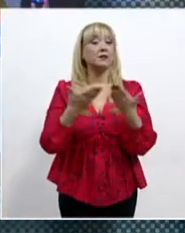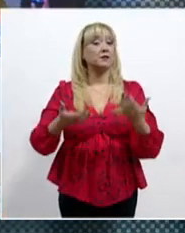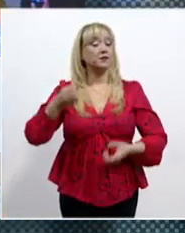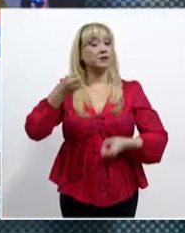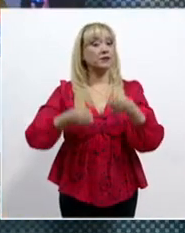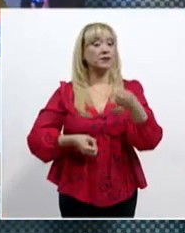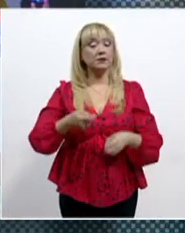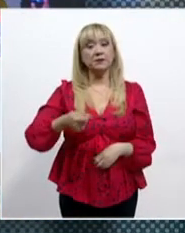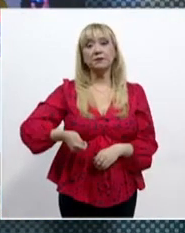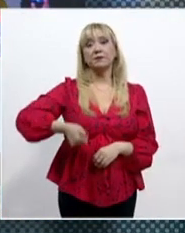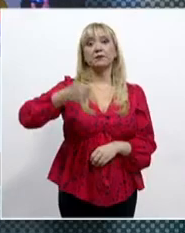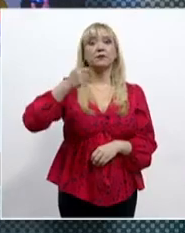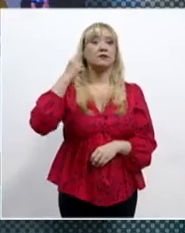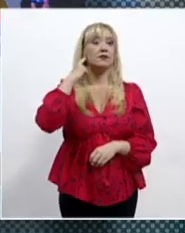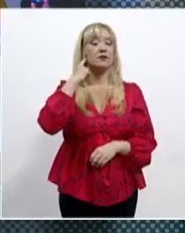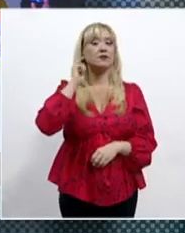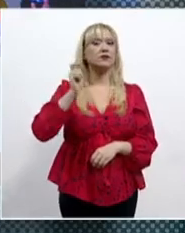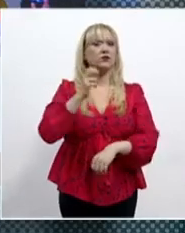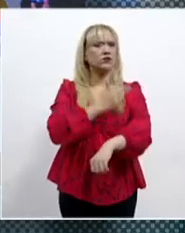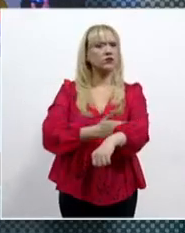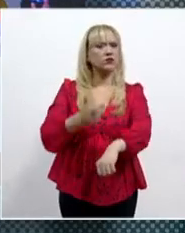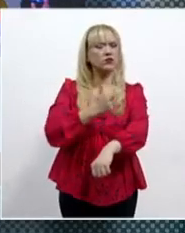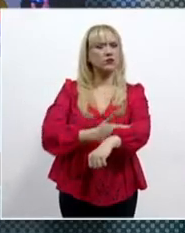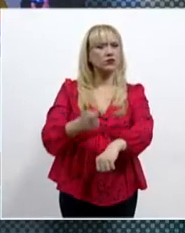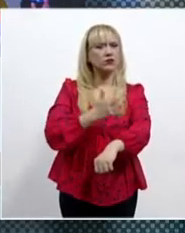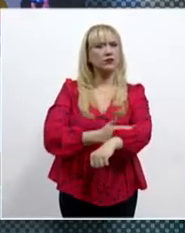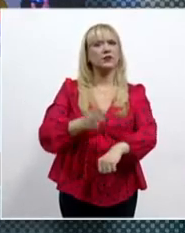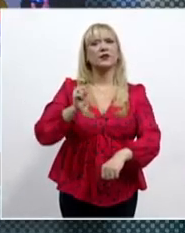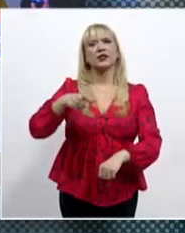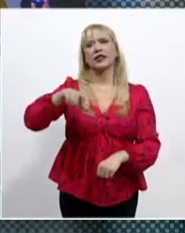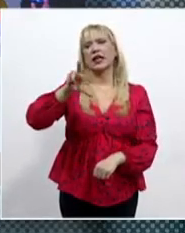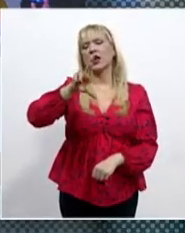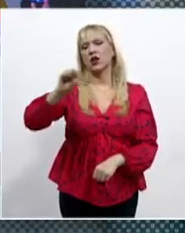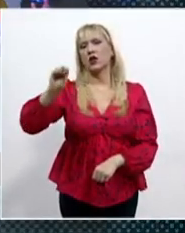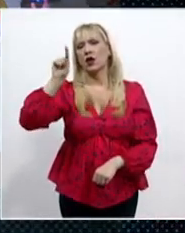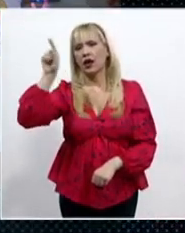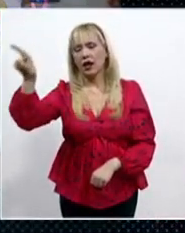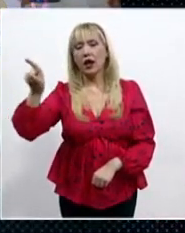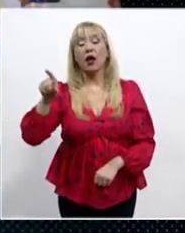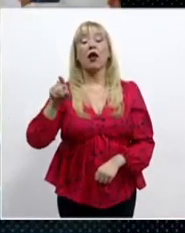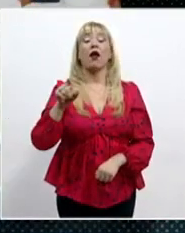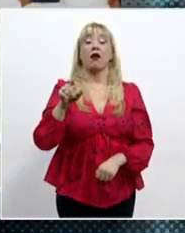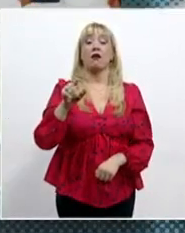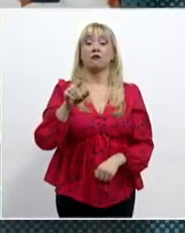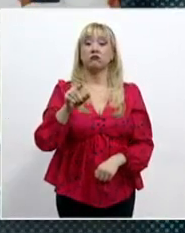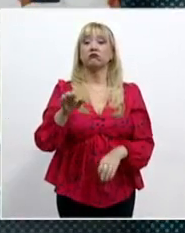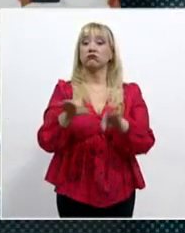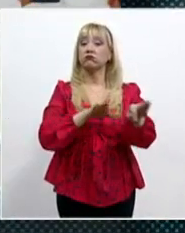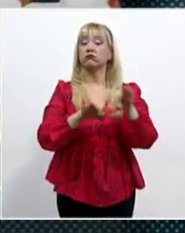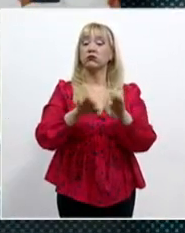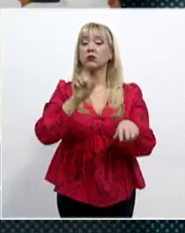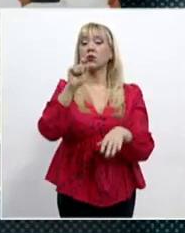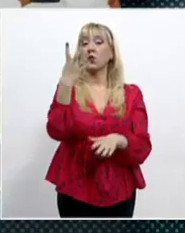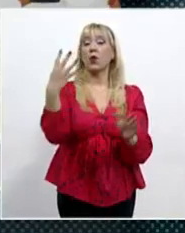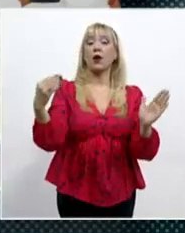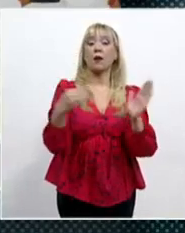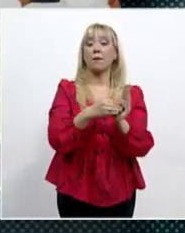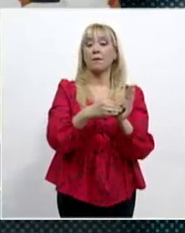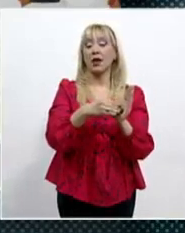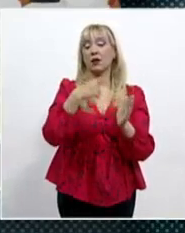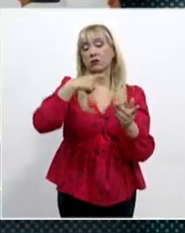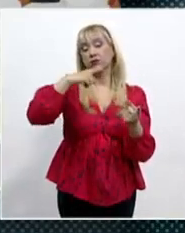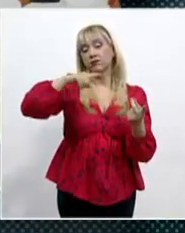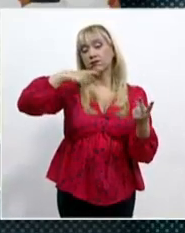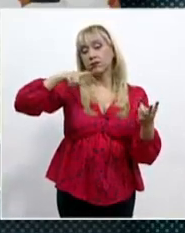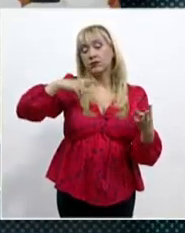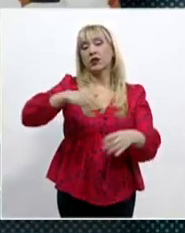En el primer año de su actual gestión, el Poder Judicial de Quintana Roo atendió más de 24,000 procedimientos jurisdiccionales en